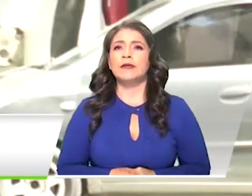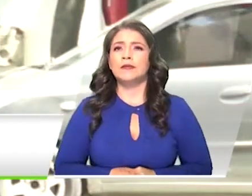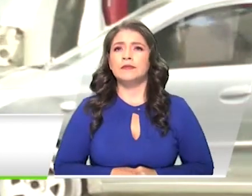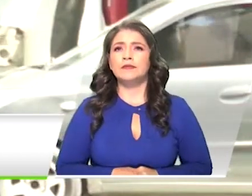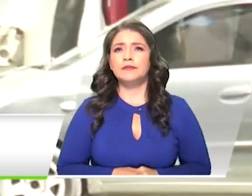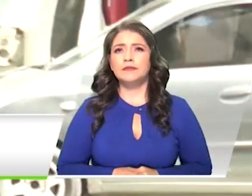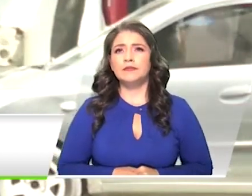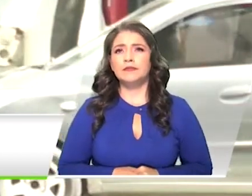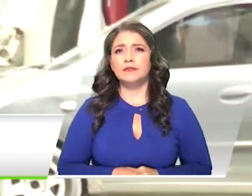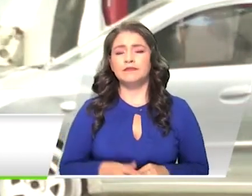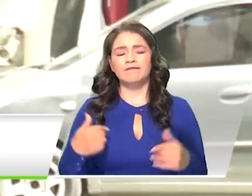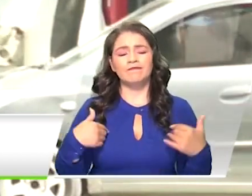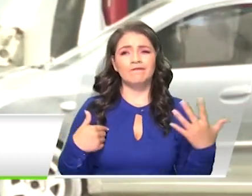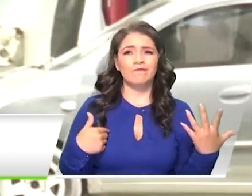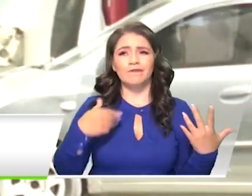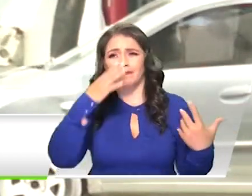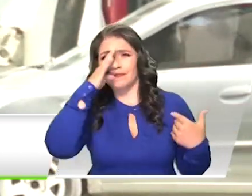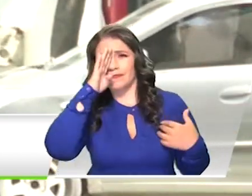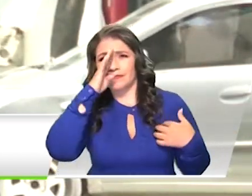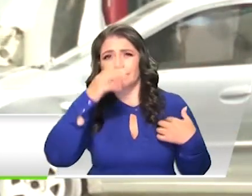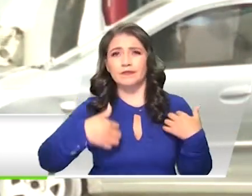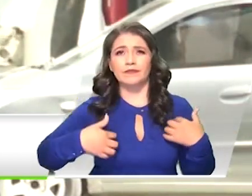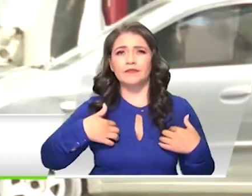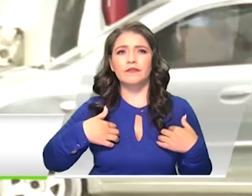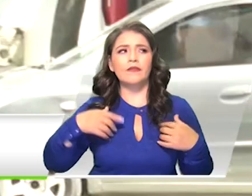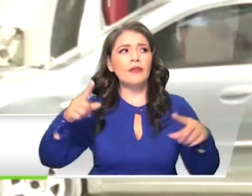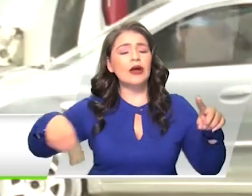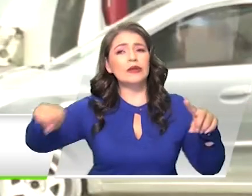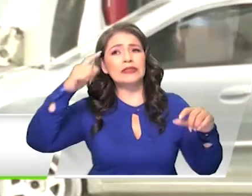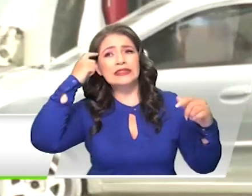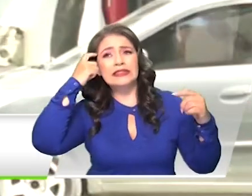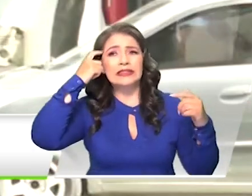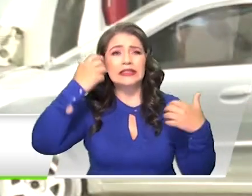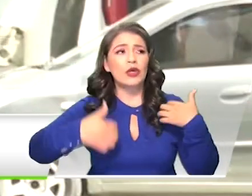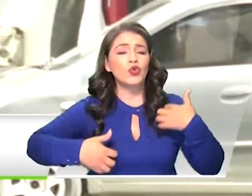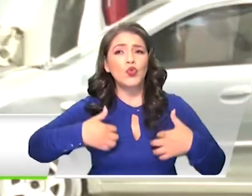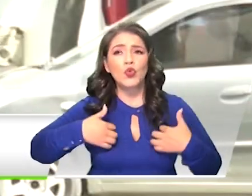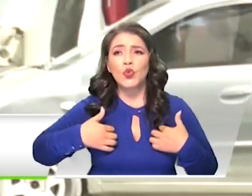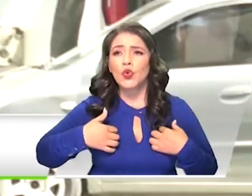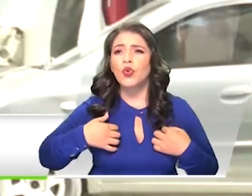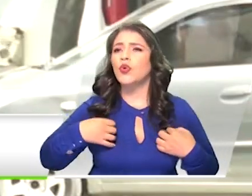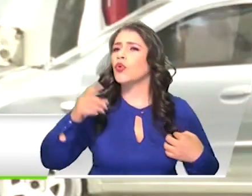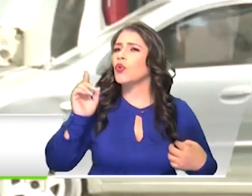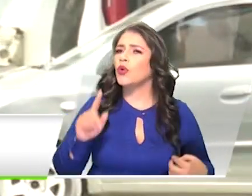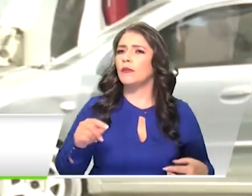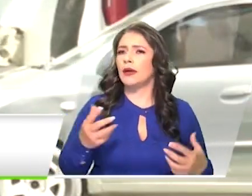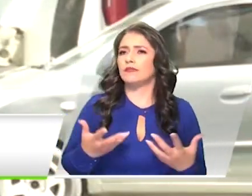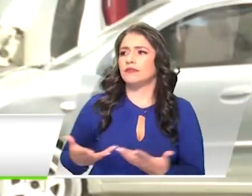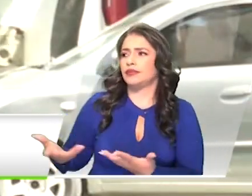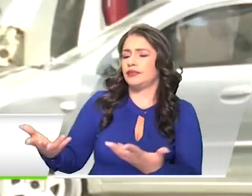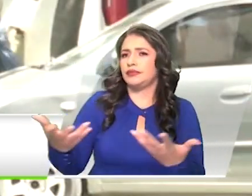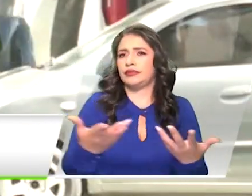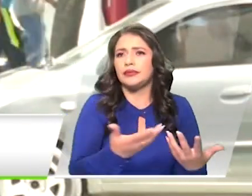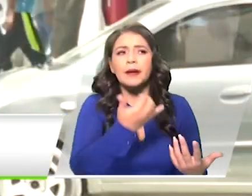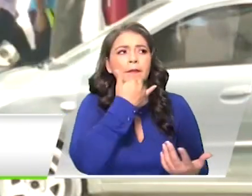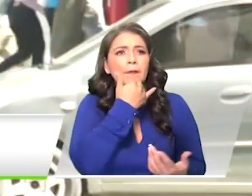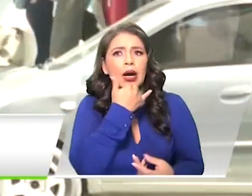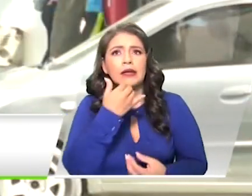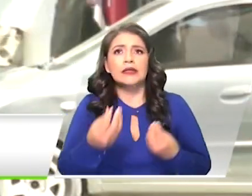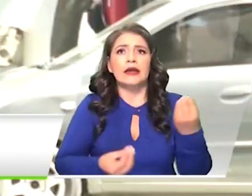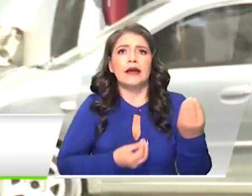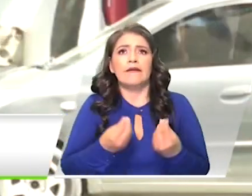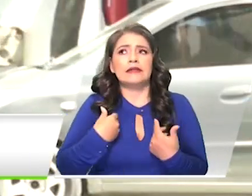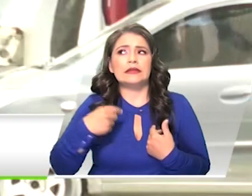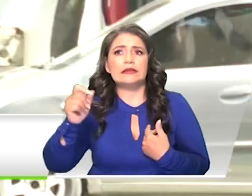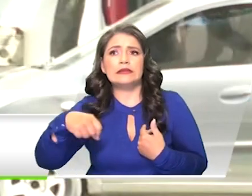había mucha expectativa por parte de muchos sectores involucrados en todo lo que tiene que ver con